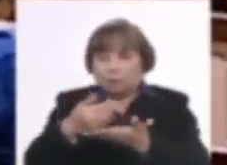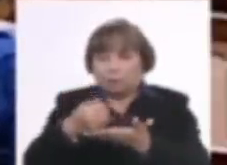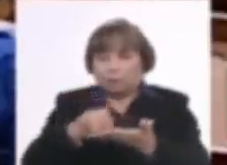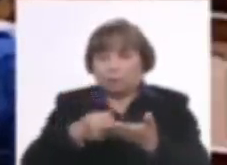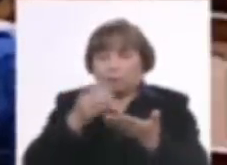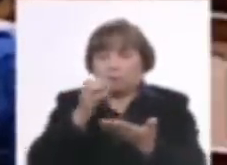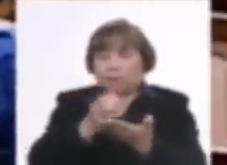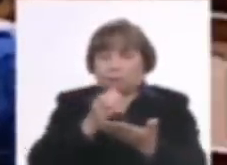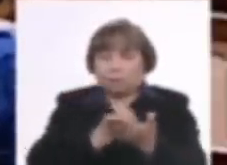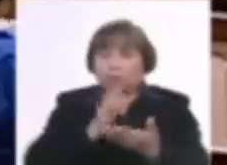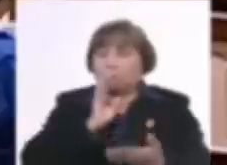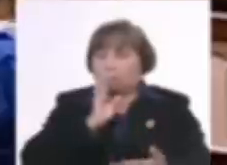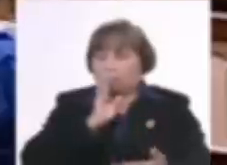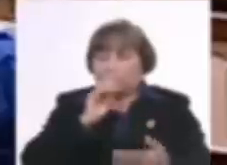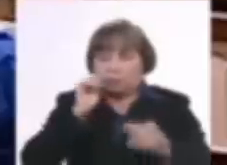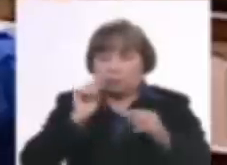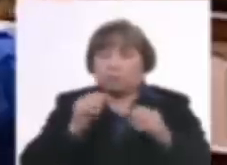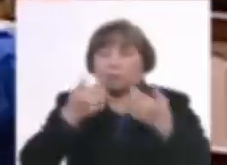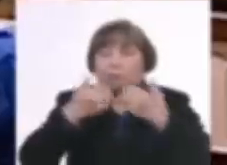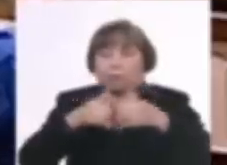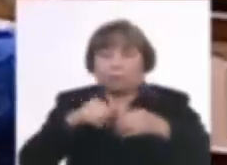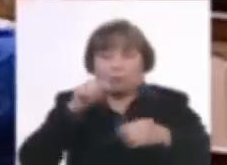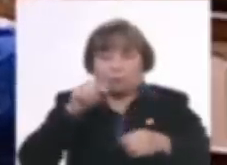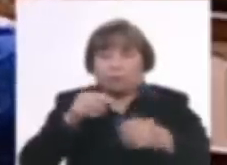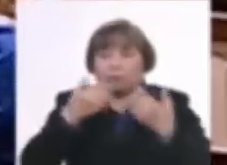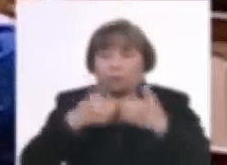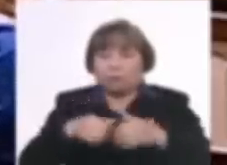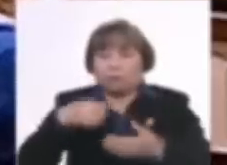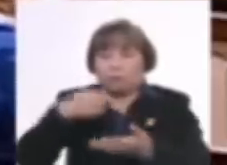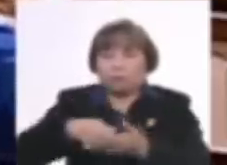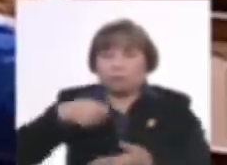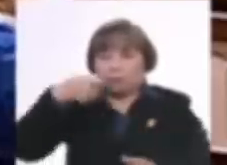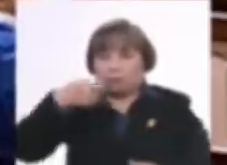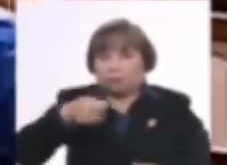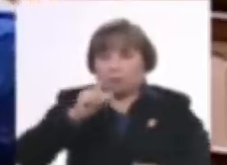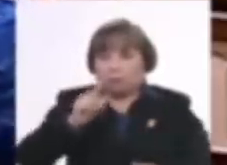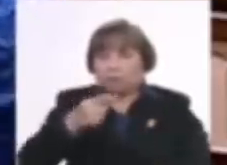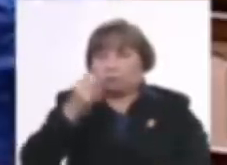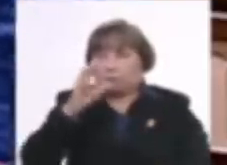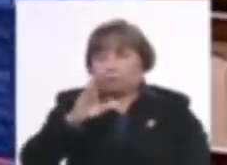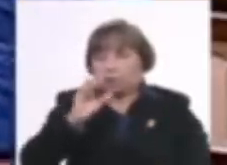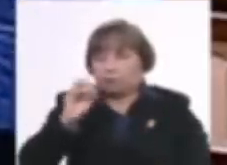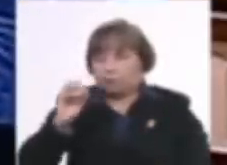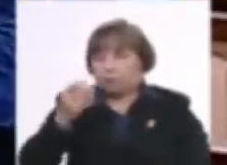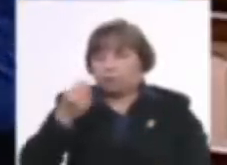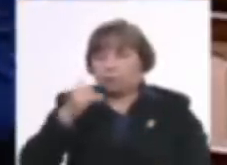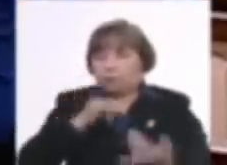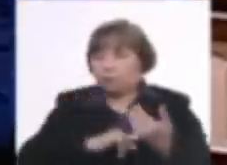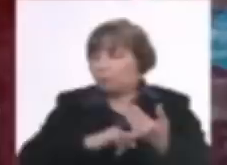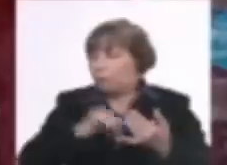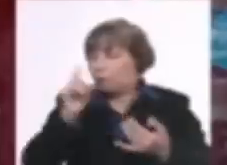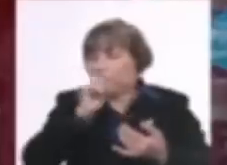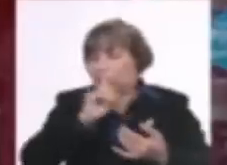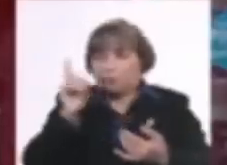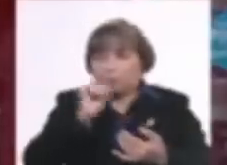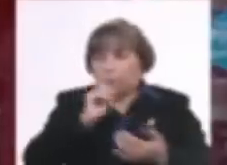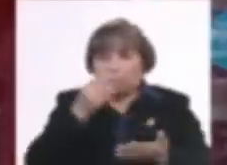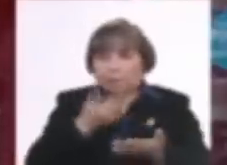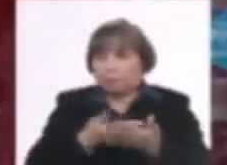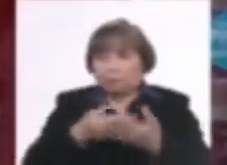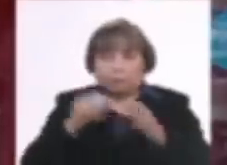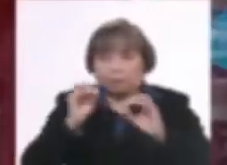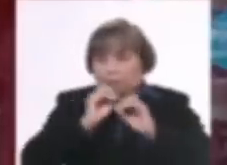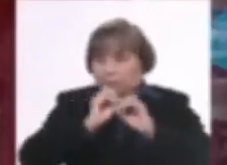usted tiene un contrato verbal por esta empresa y esta empresa le paga 1.500 soles. ¿No consta